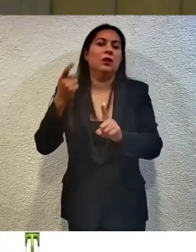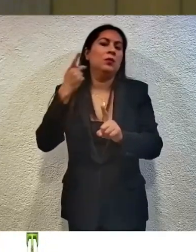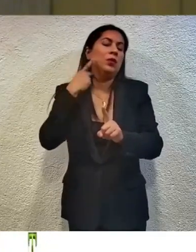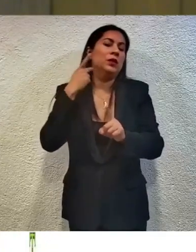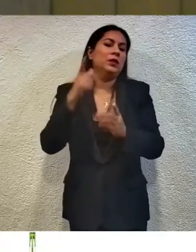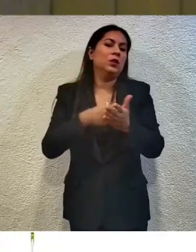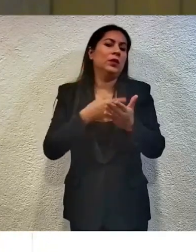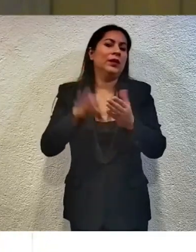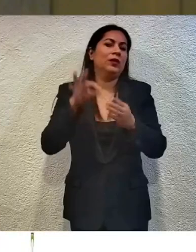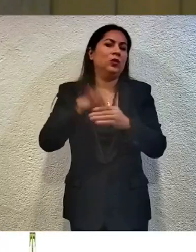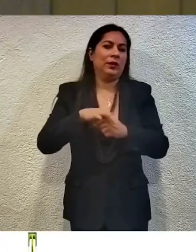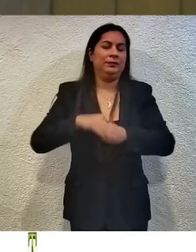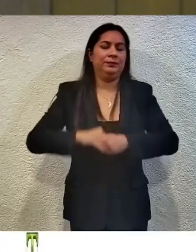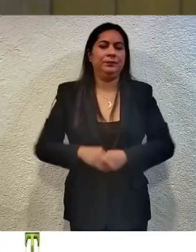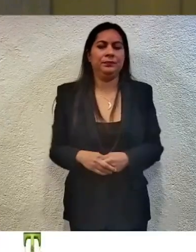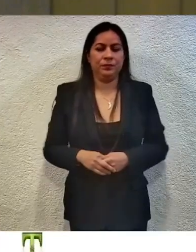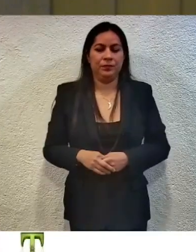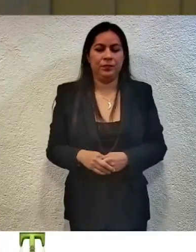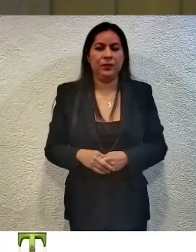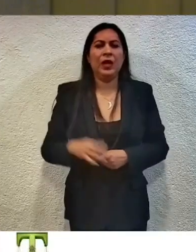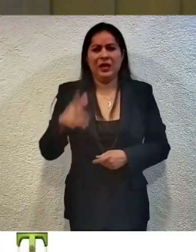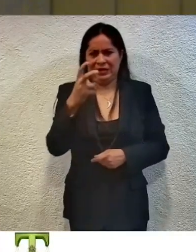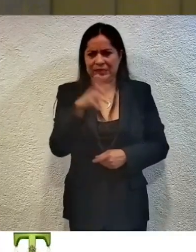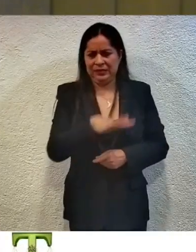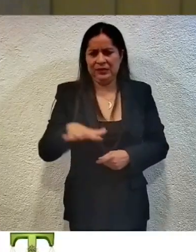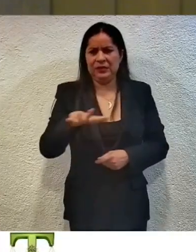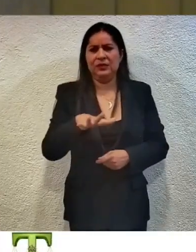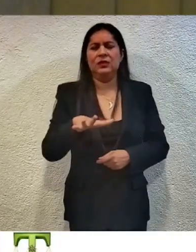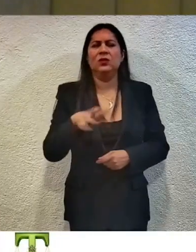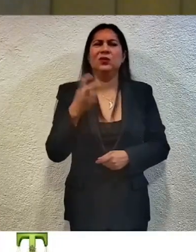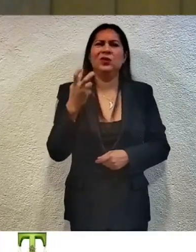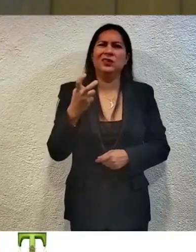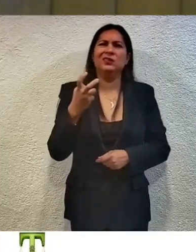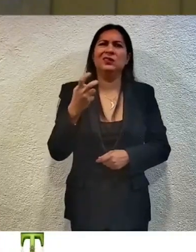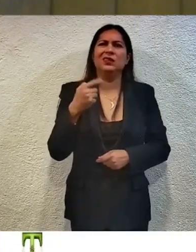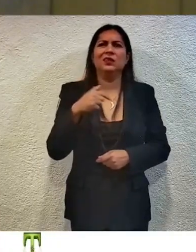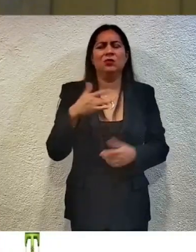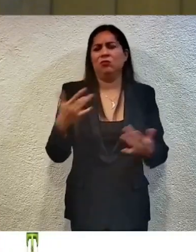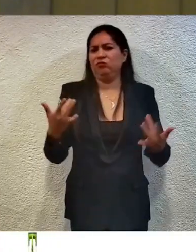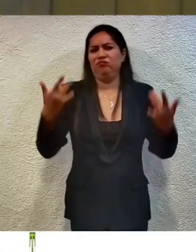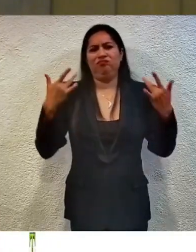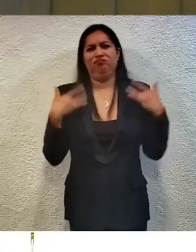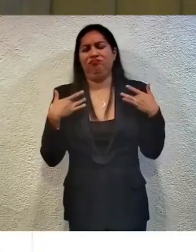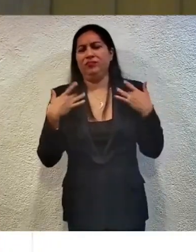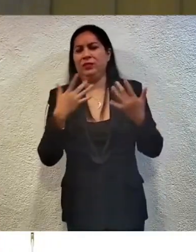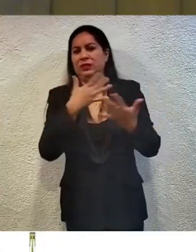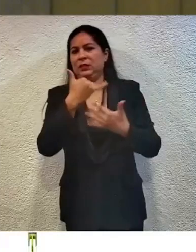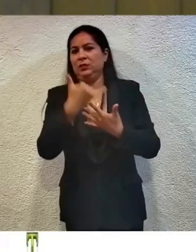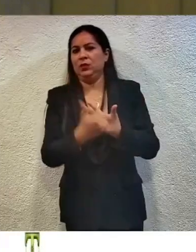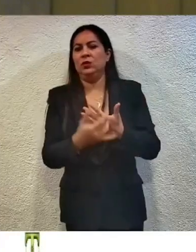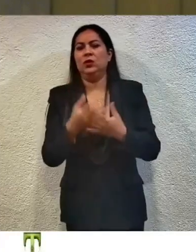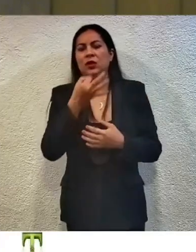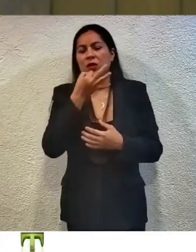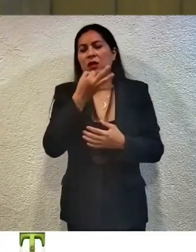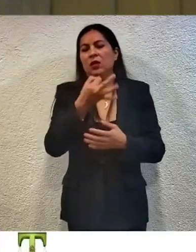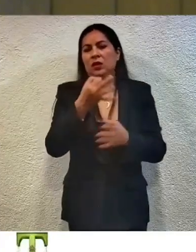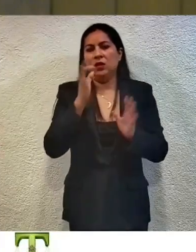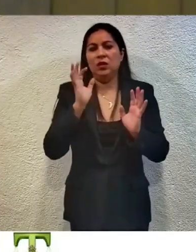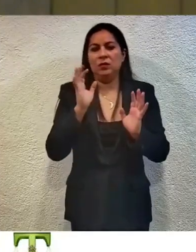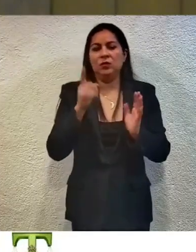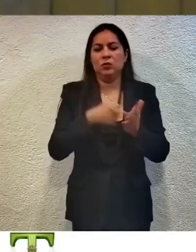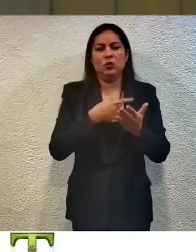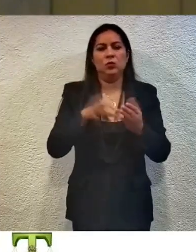electoral. En este sentido, pues es que me apartaré de este proyecto y anuncio un